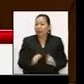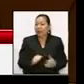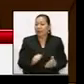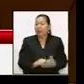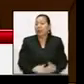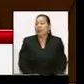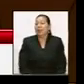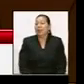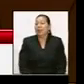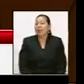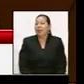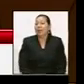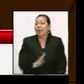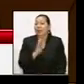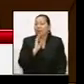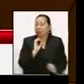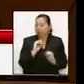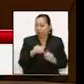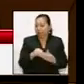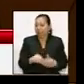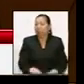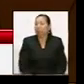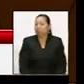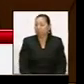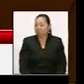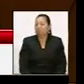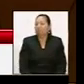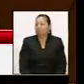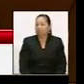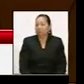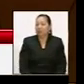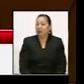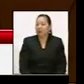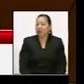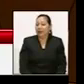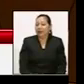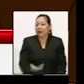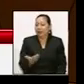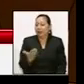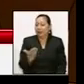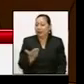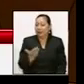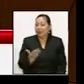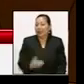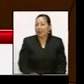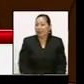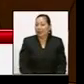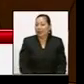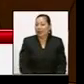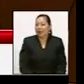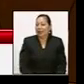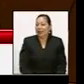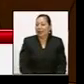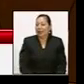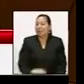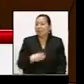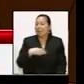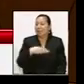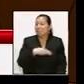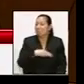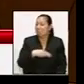de ello y lo he declarado y lo he entregado el audio. La grabación. Pedimos al despacho